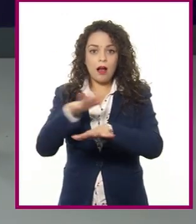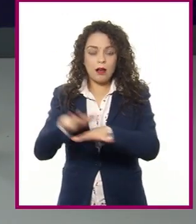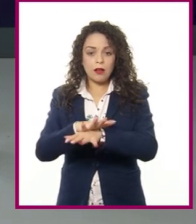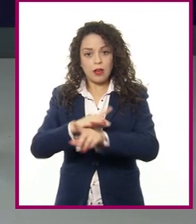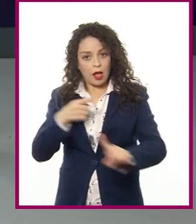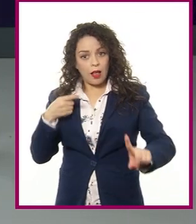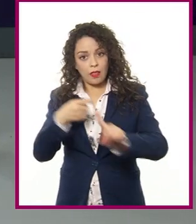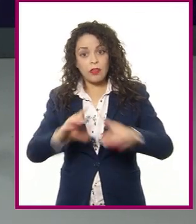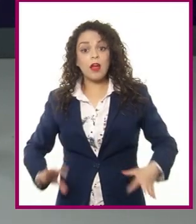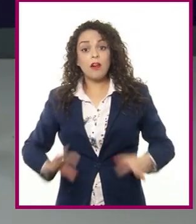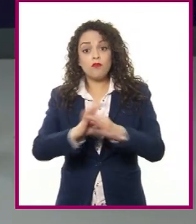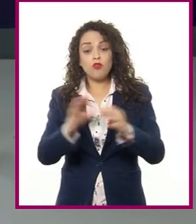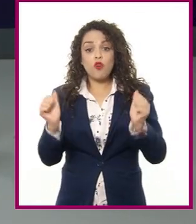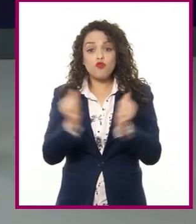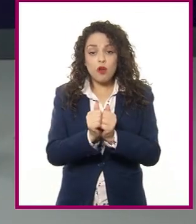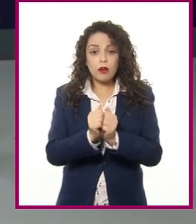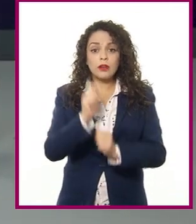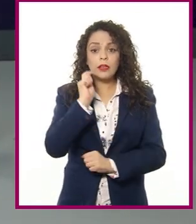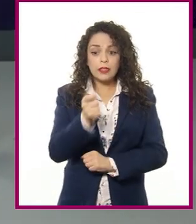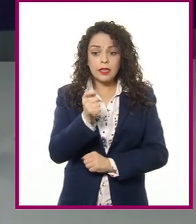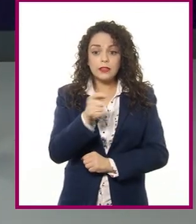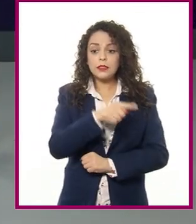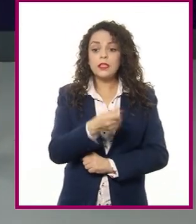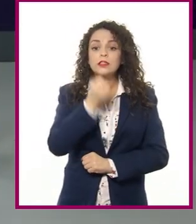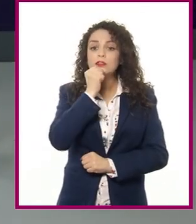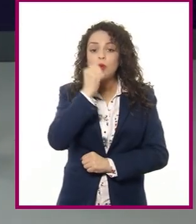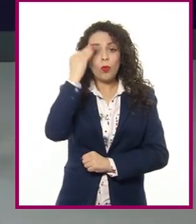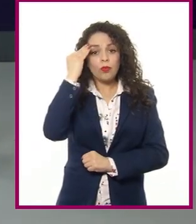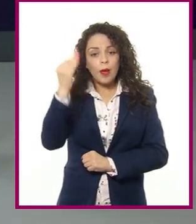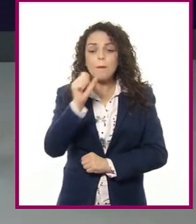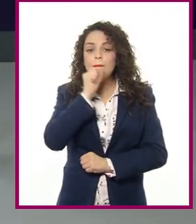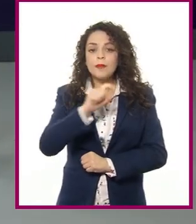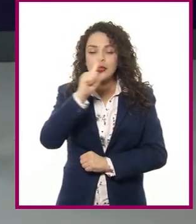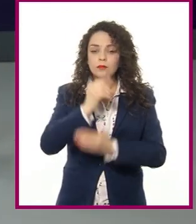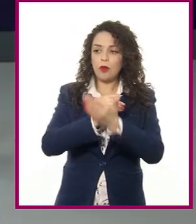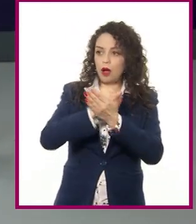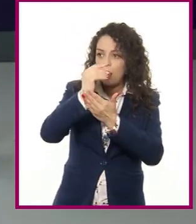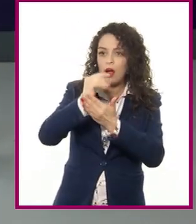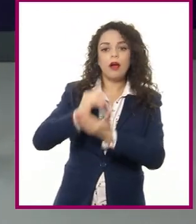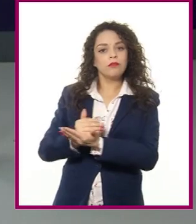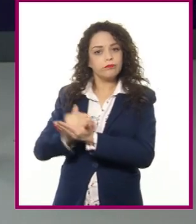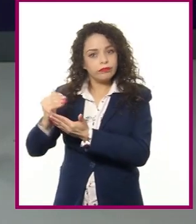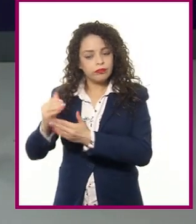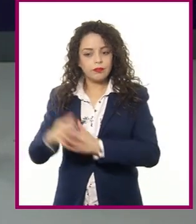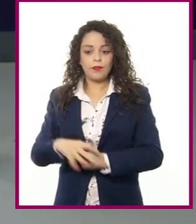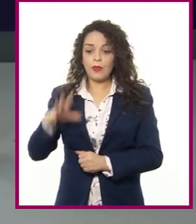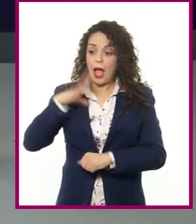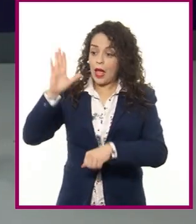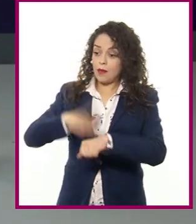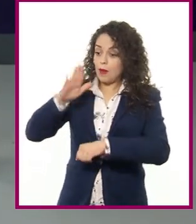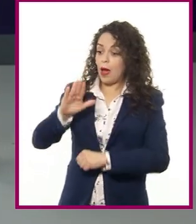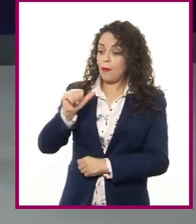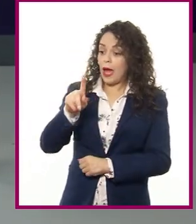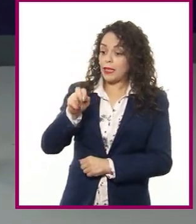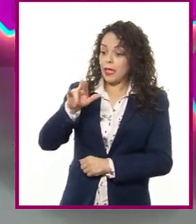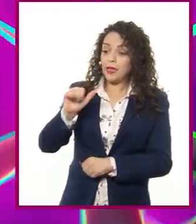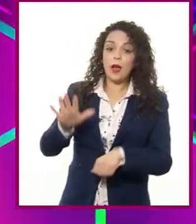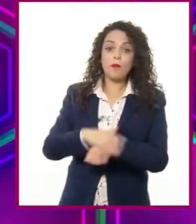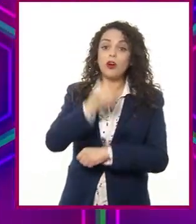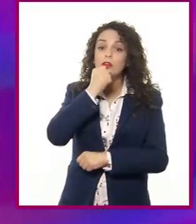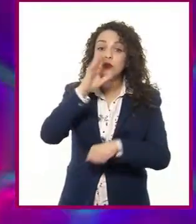directamente proporcional con el cuadrado del número de segundos. En este caso, hay más bacterias conforme pasan los